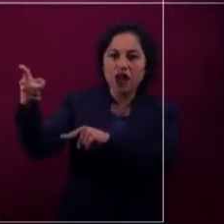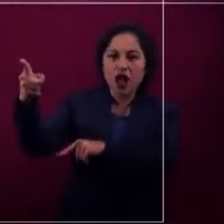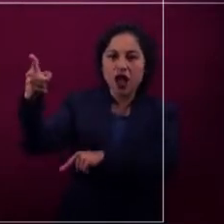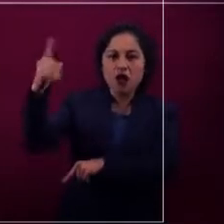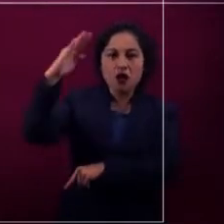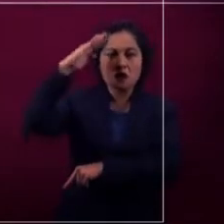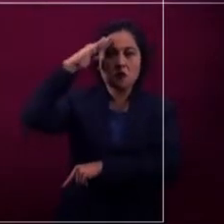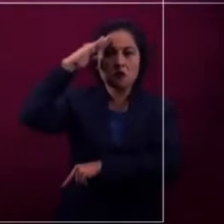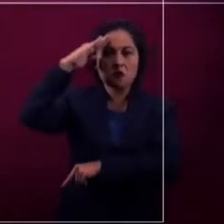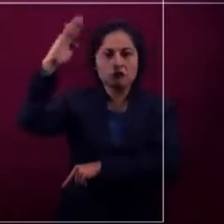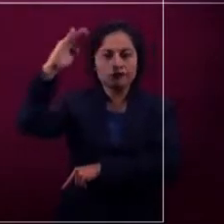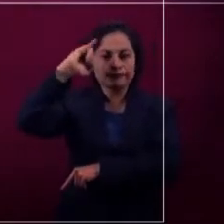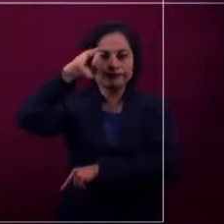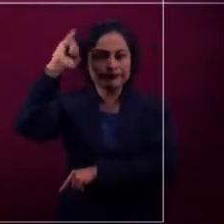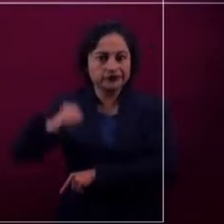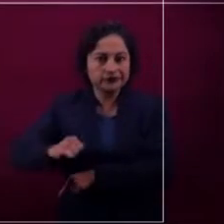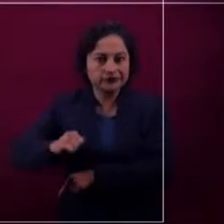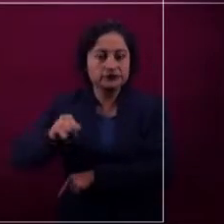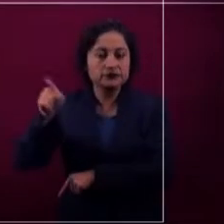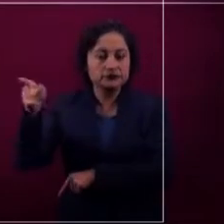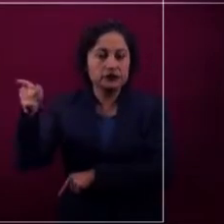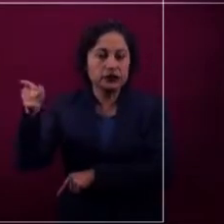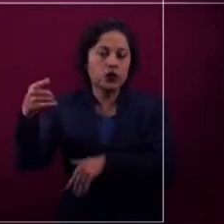de las Fuerzas Armadas.